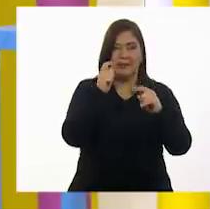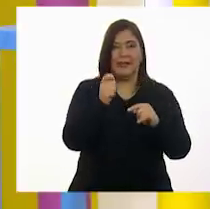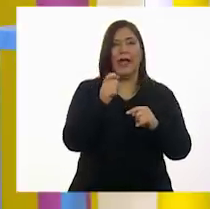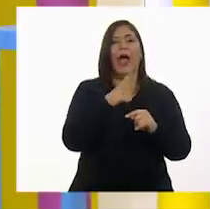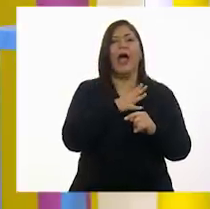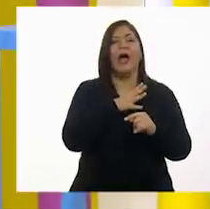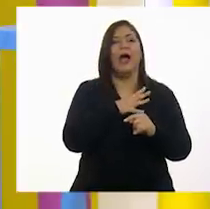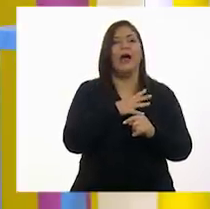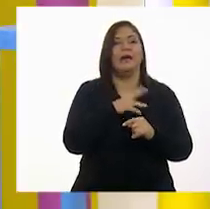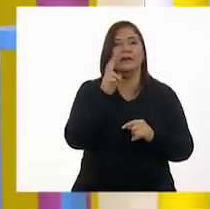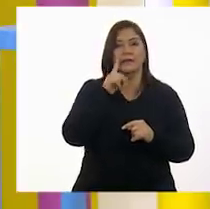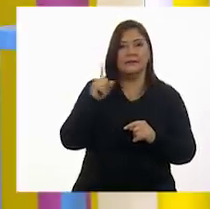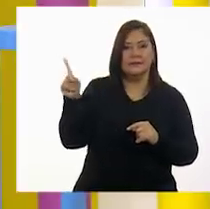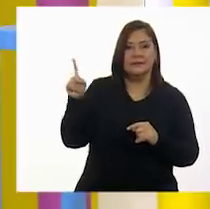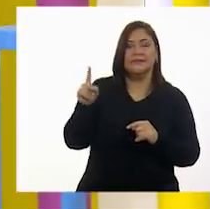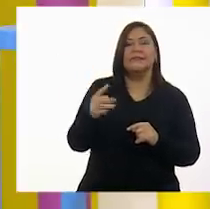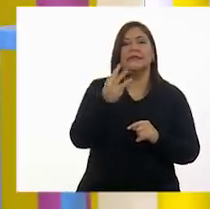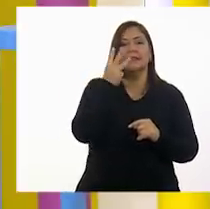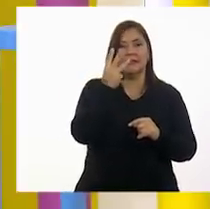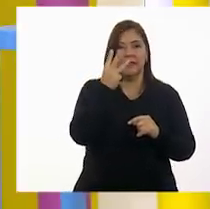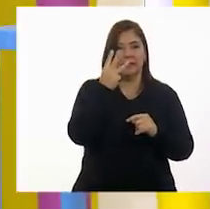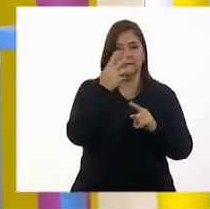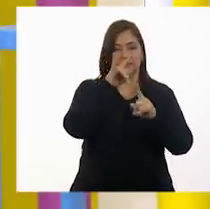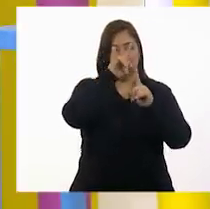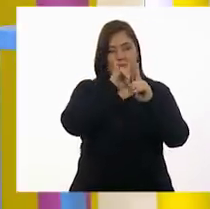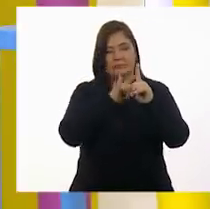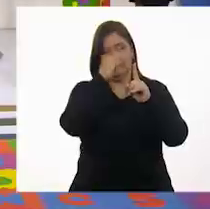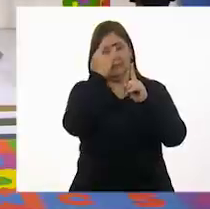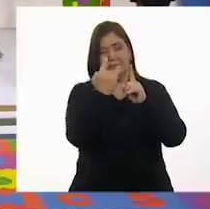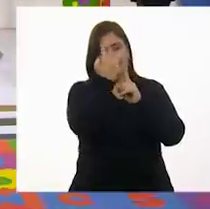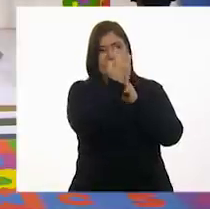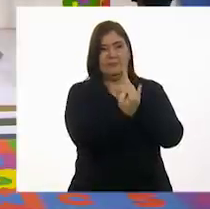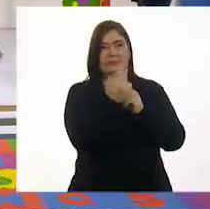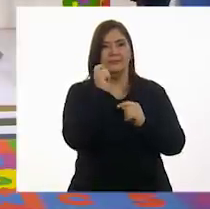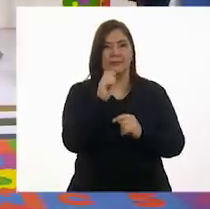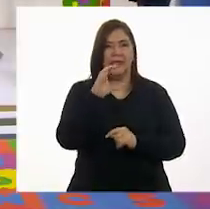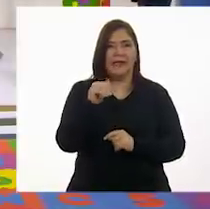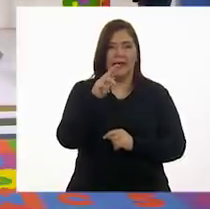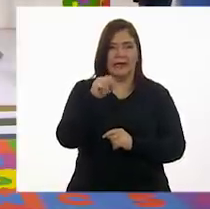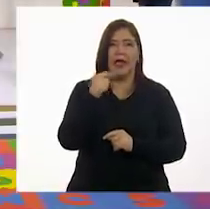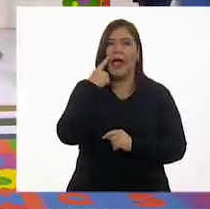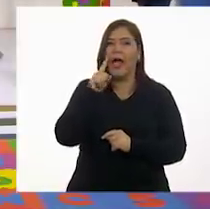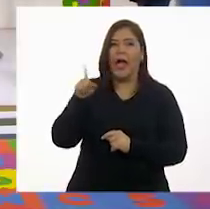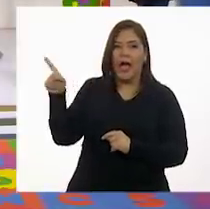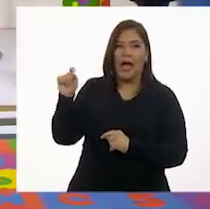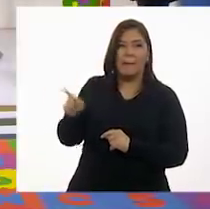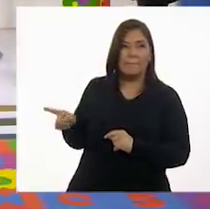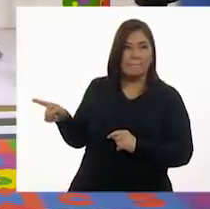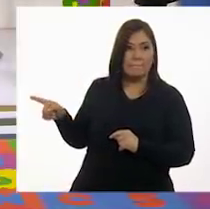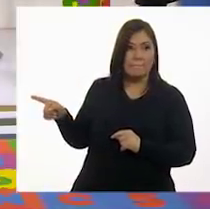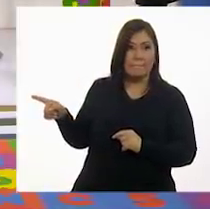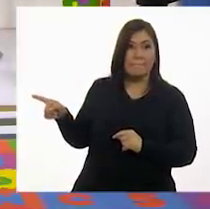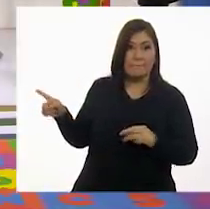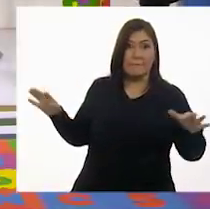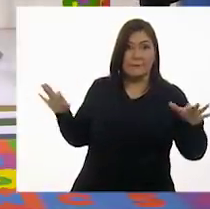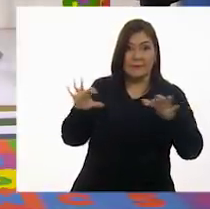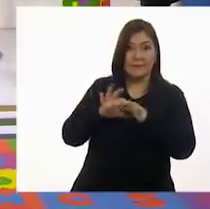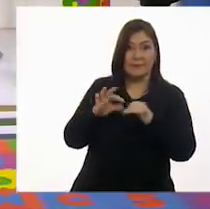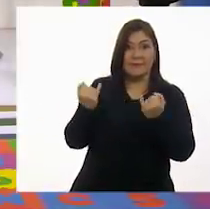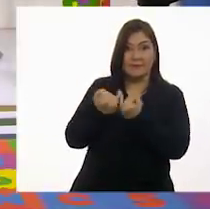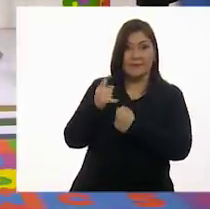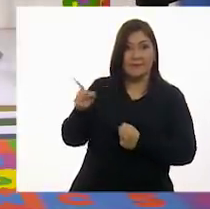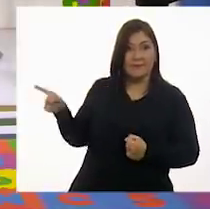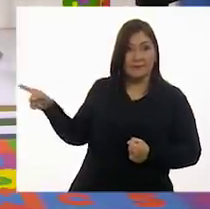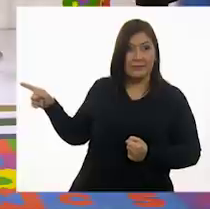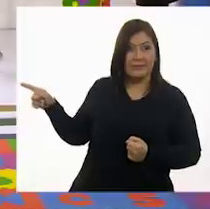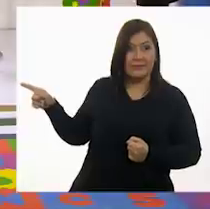una, dos, tres caras. Justo como ese que está ahí ahorita. Así en el tapete. Es. Si ustedes observan, entonces